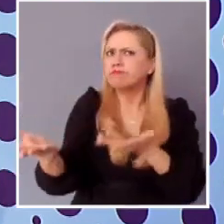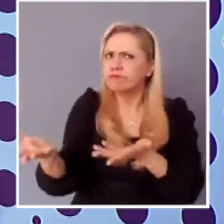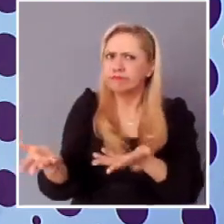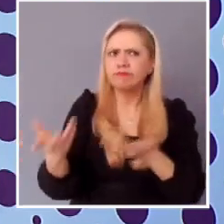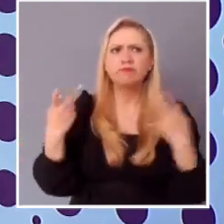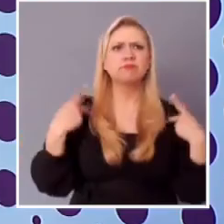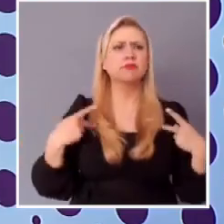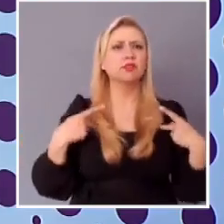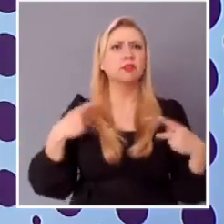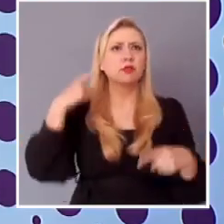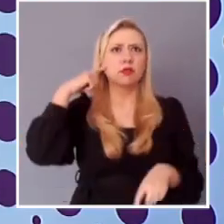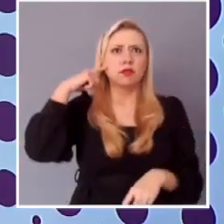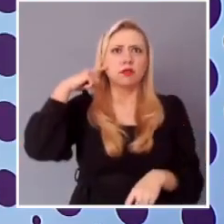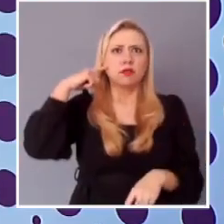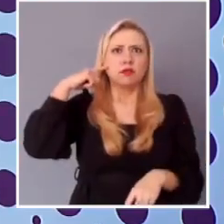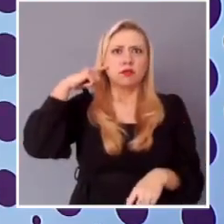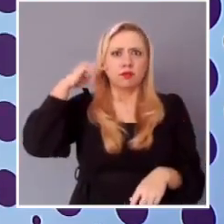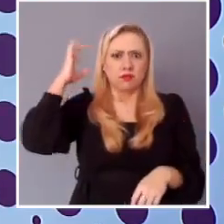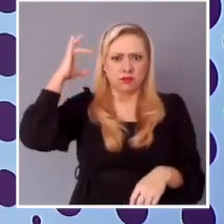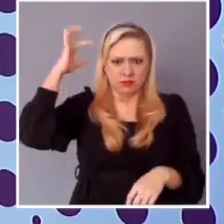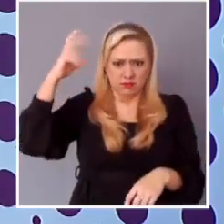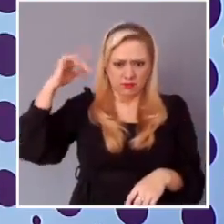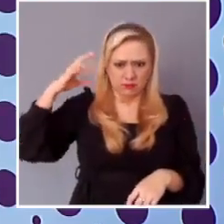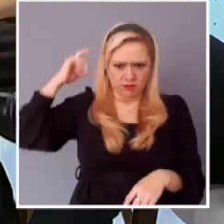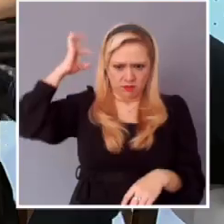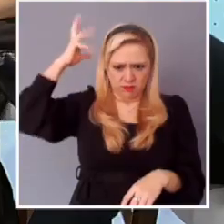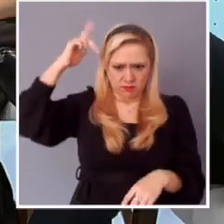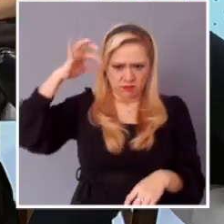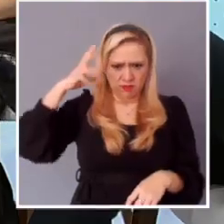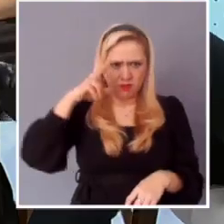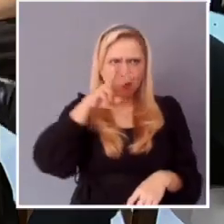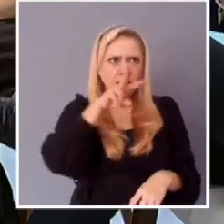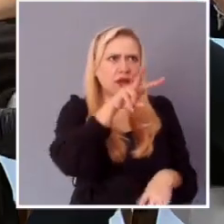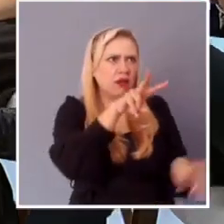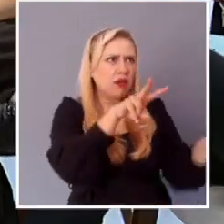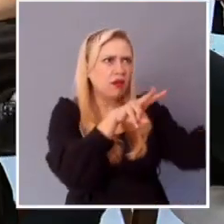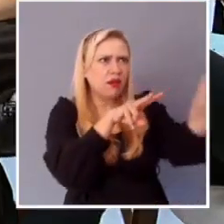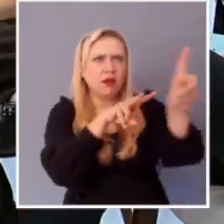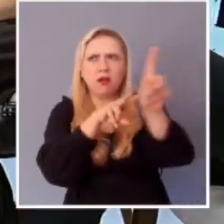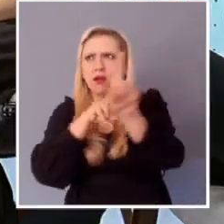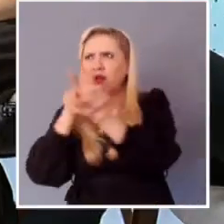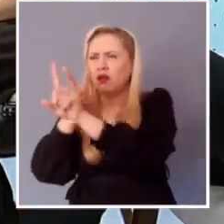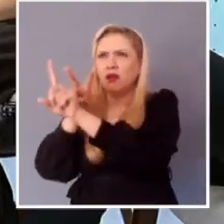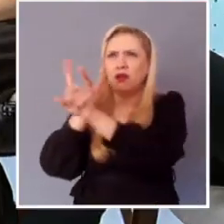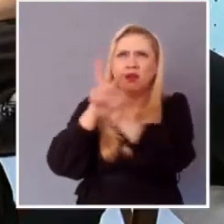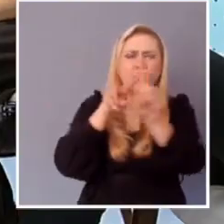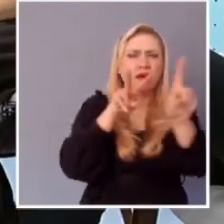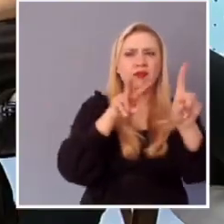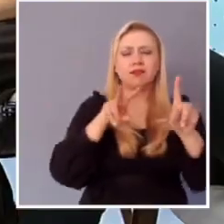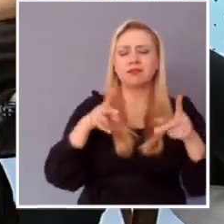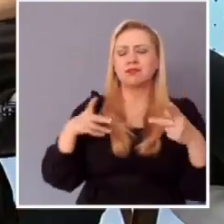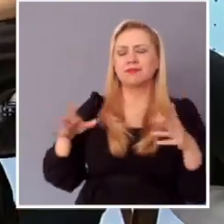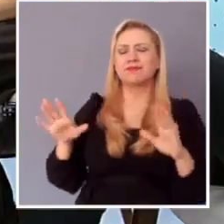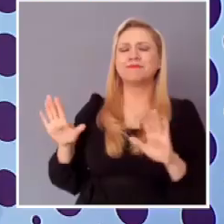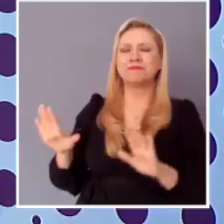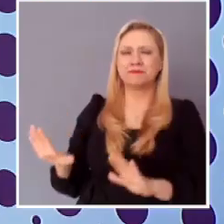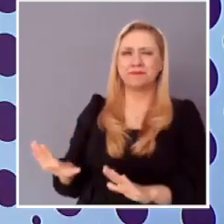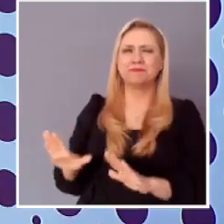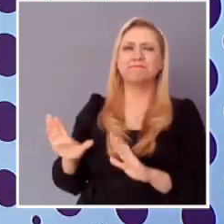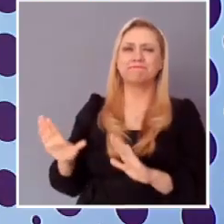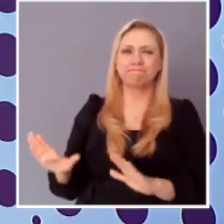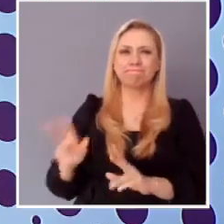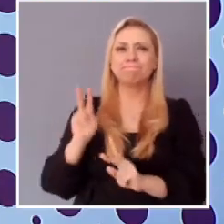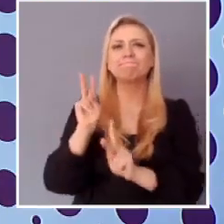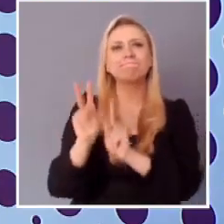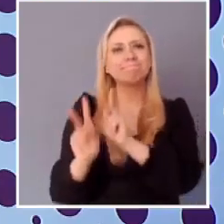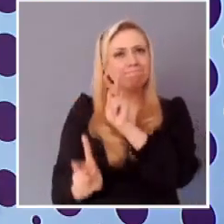escuchando voces, teniendo visiones y que estas experiencias les generan muchísimo malestar. Ese es un ejemplo.